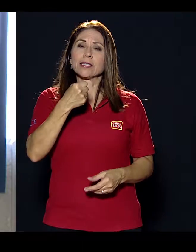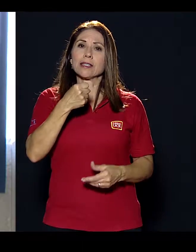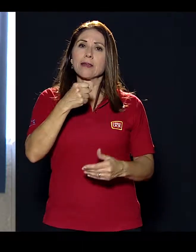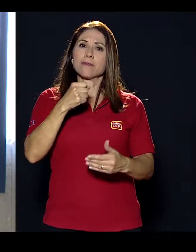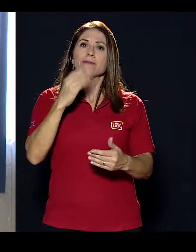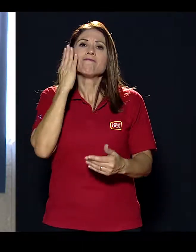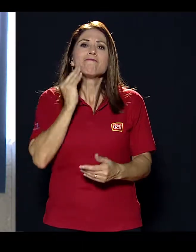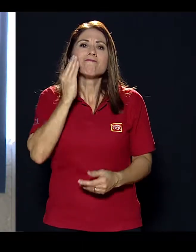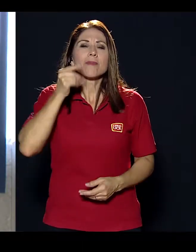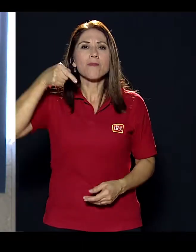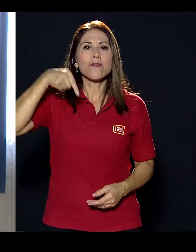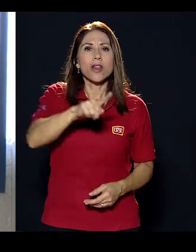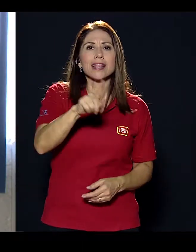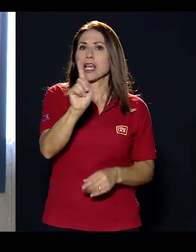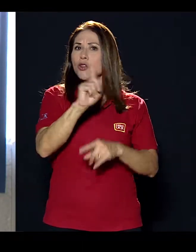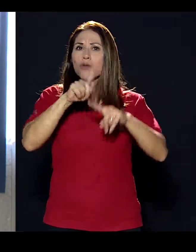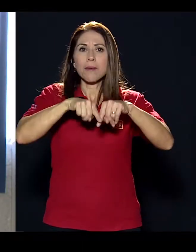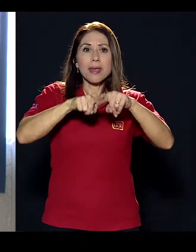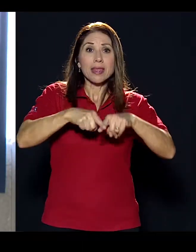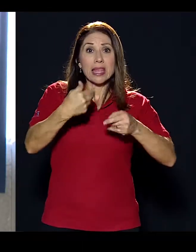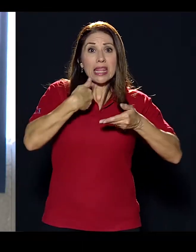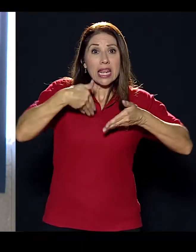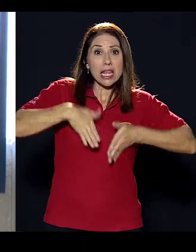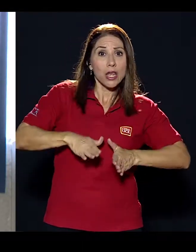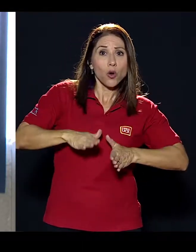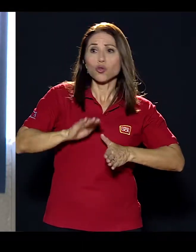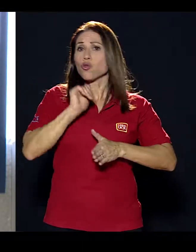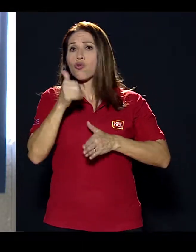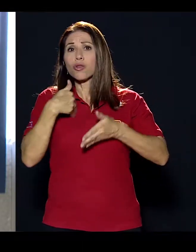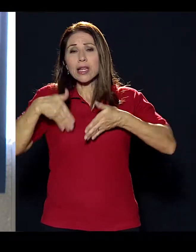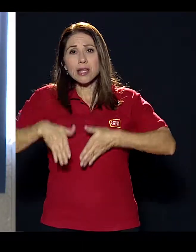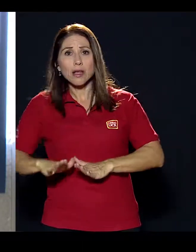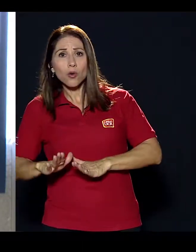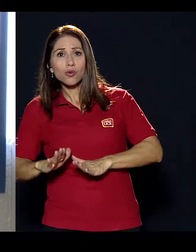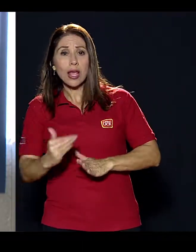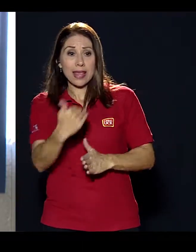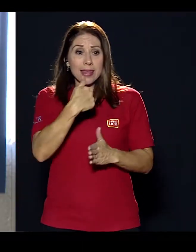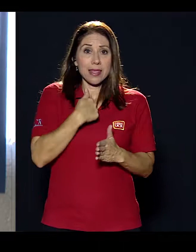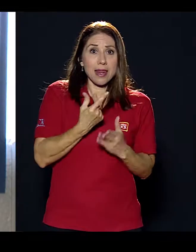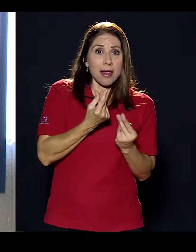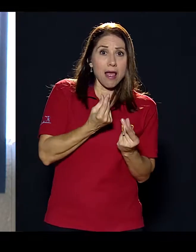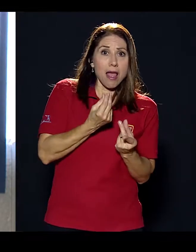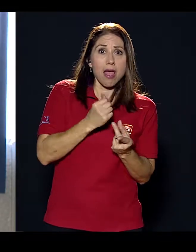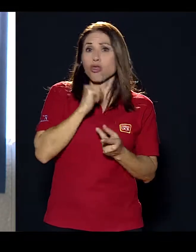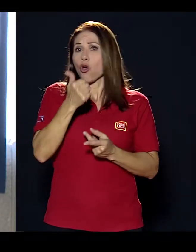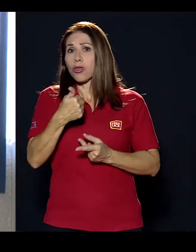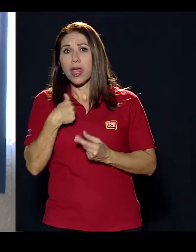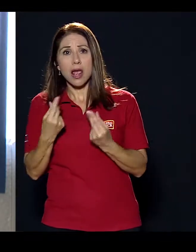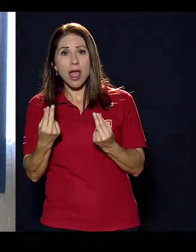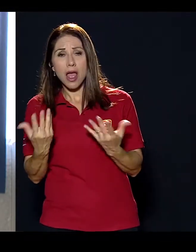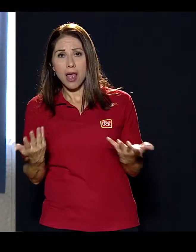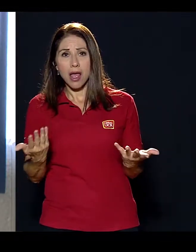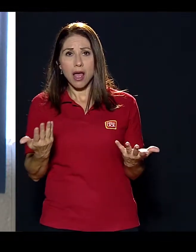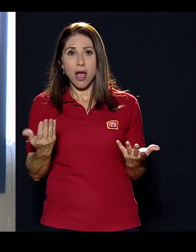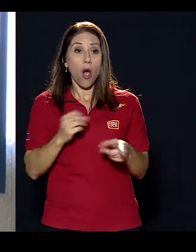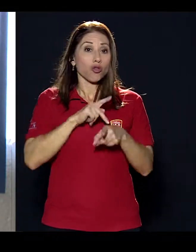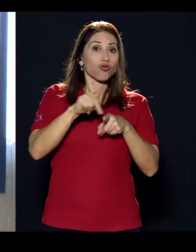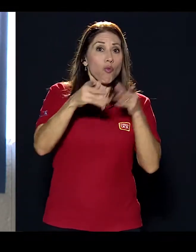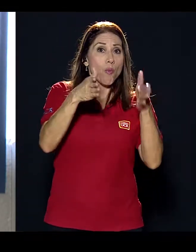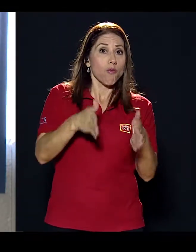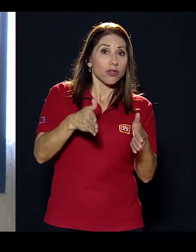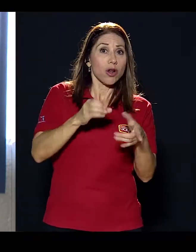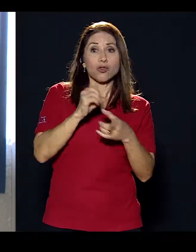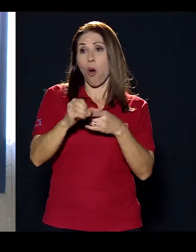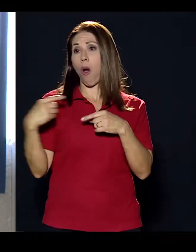no depende de si tienen hijos o no tienen, de si tienen recursos económicos o no los tienen, de si